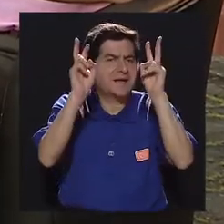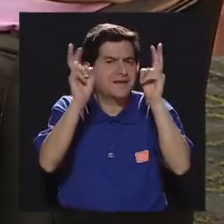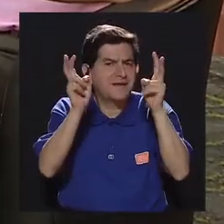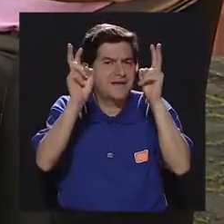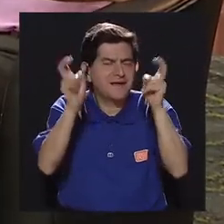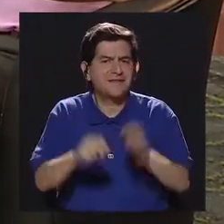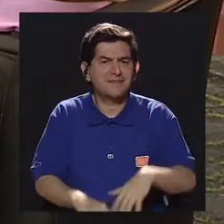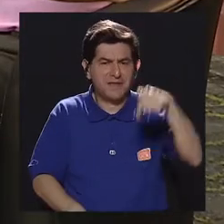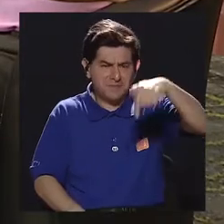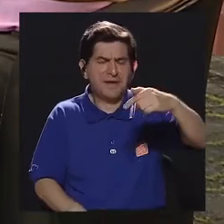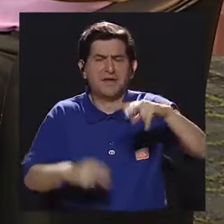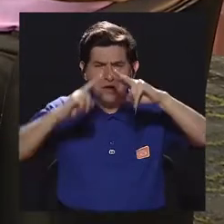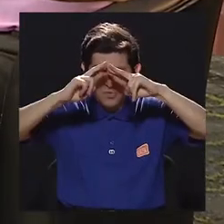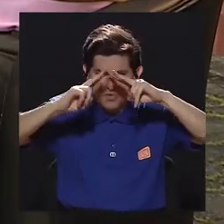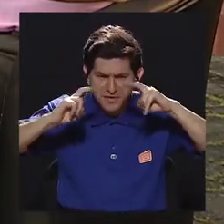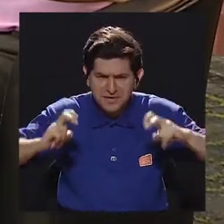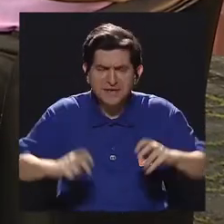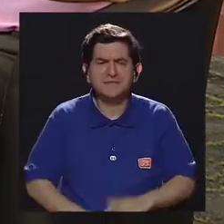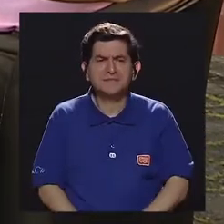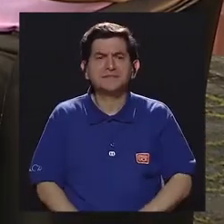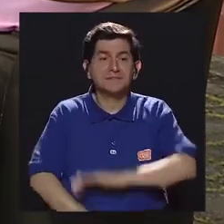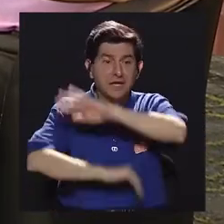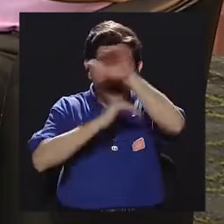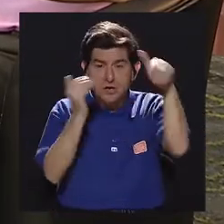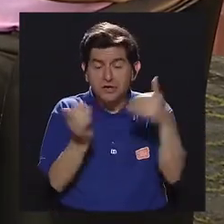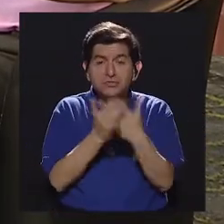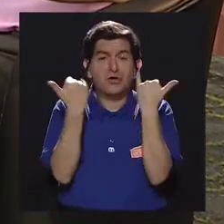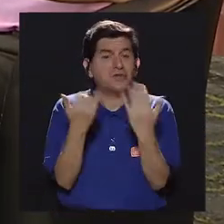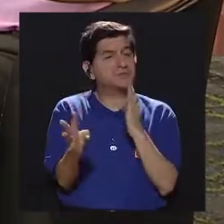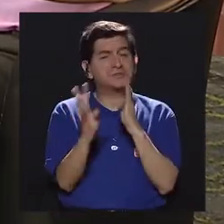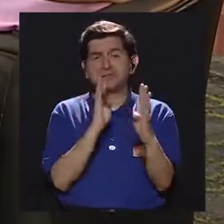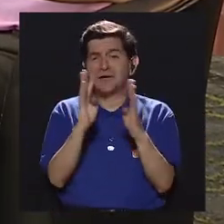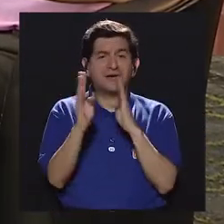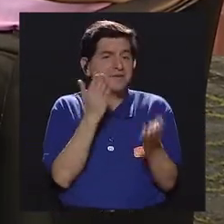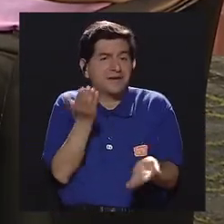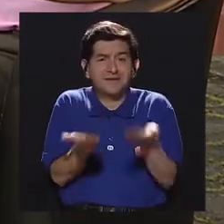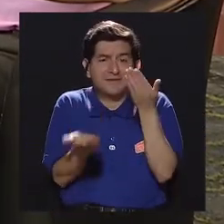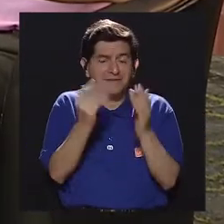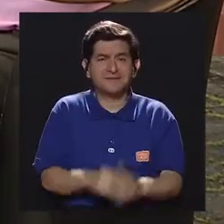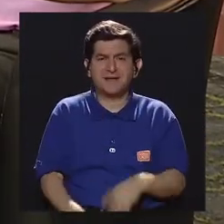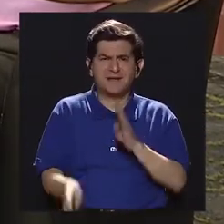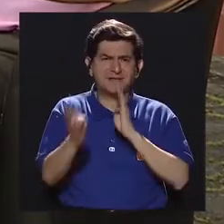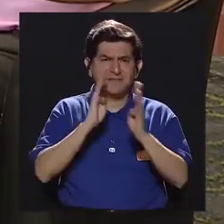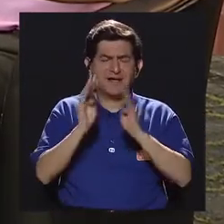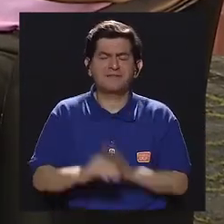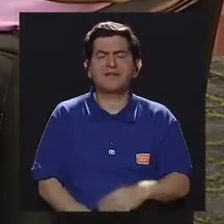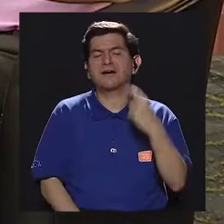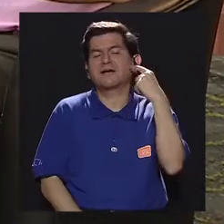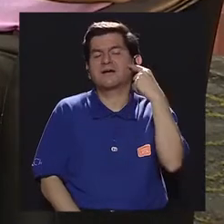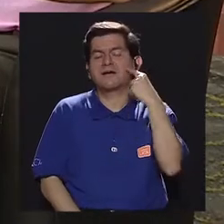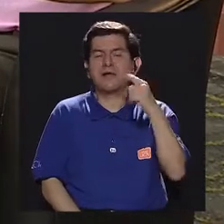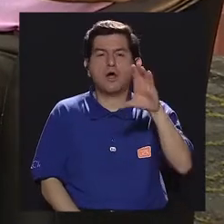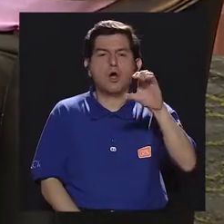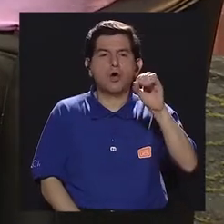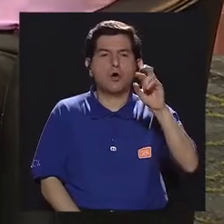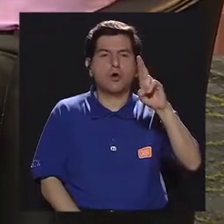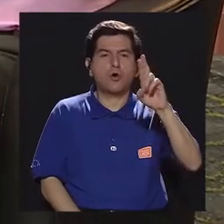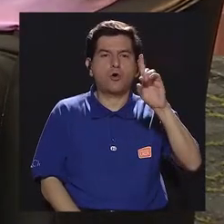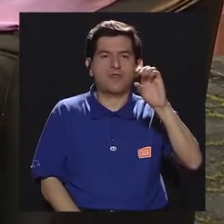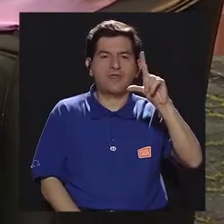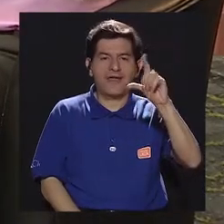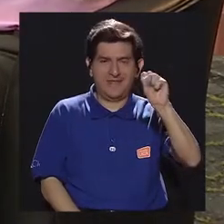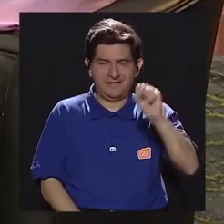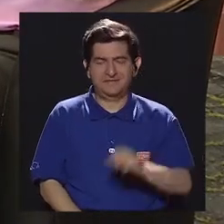tema que hoy vamos a tratar, pues de una u otra manera todos lo hemos conversado, ¿verdad? Y es que vamos a hablar de las muelas cordales,